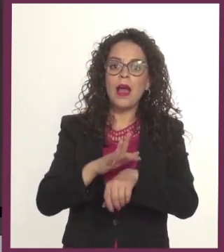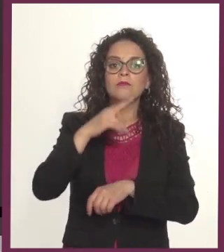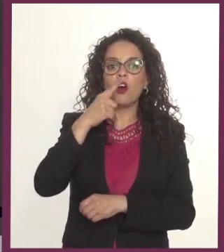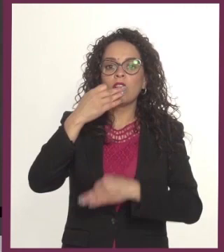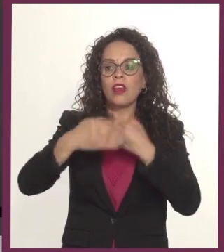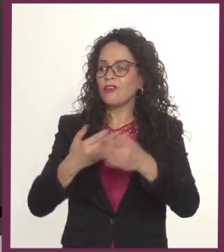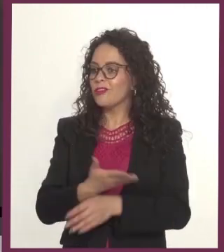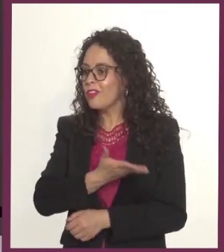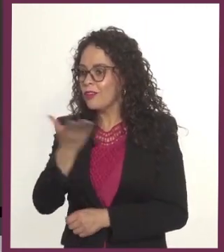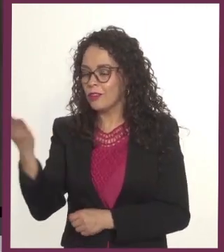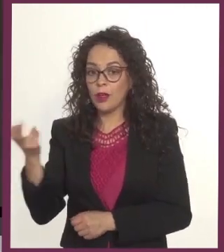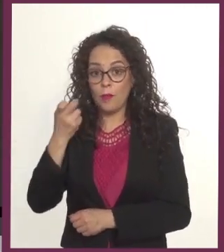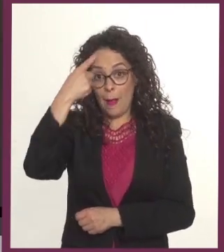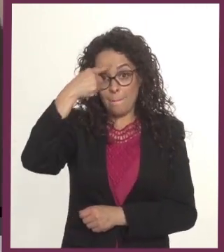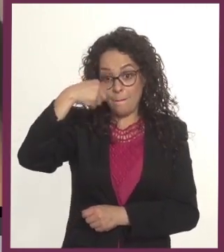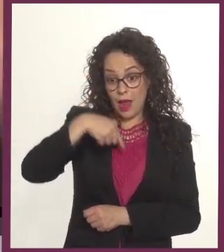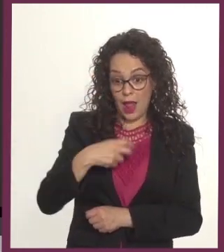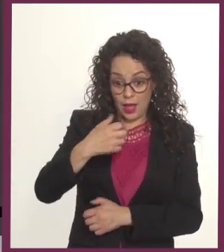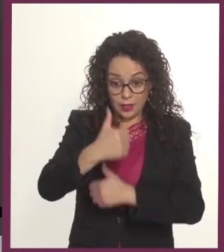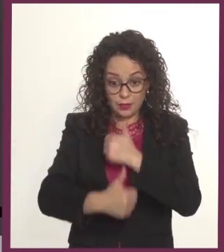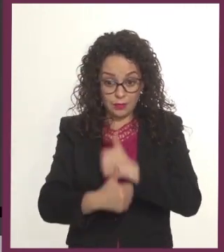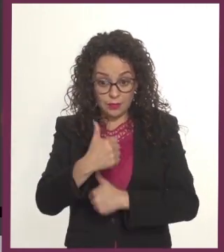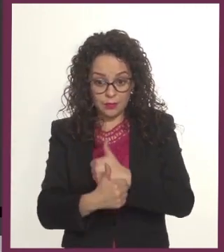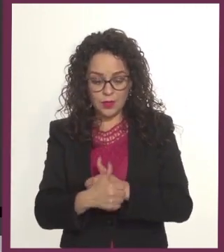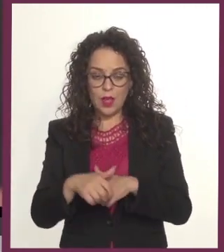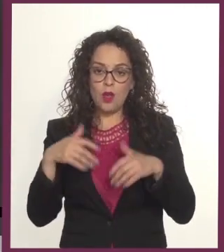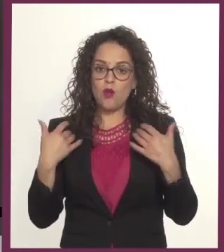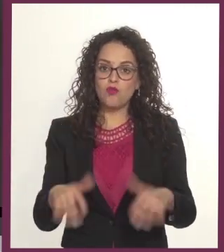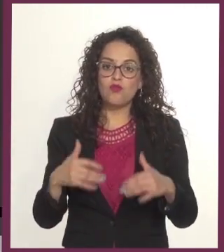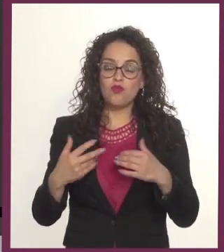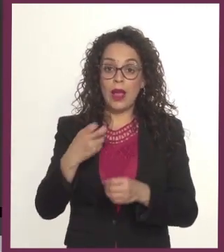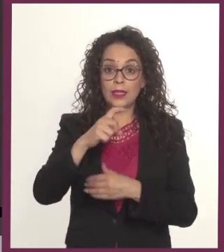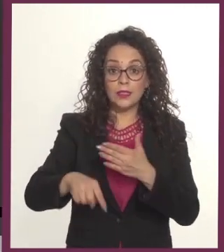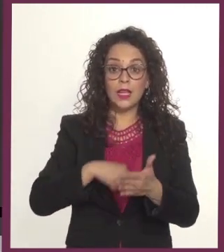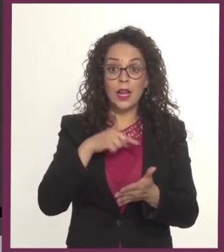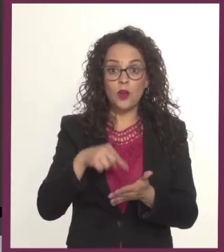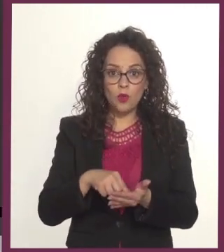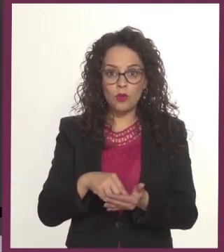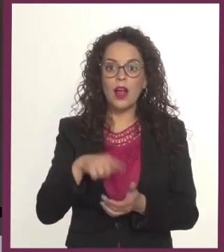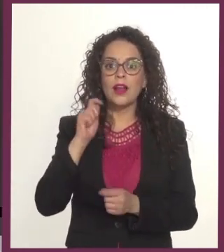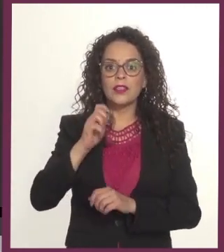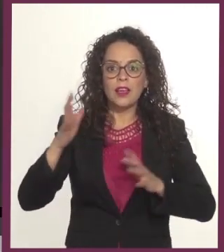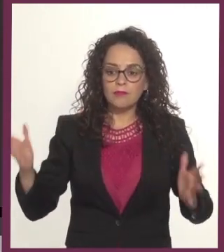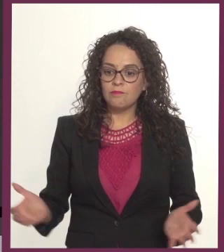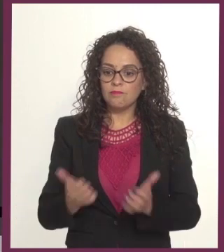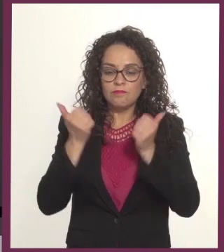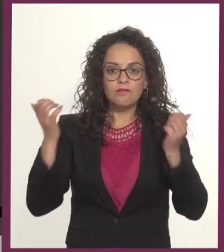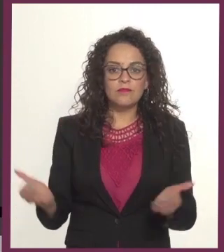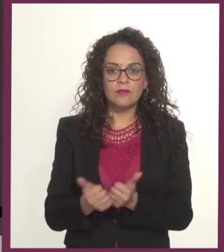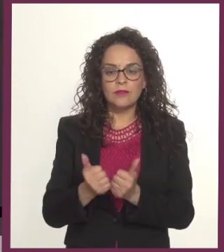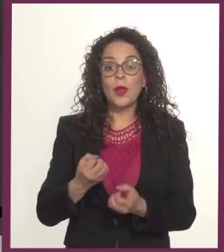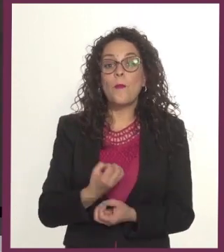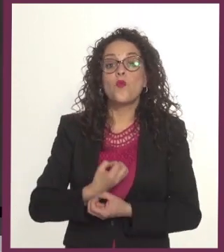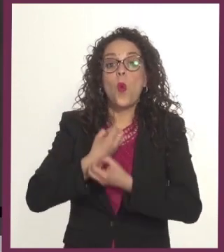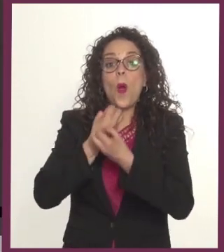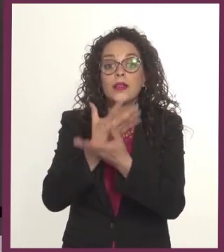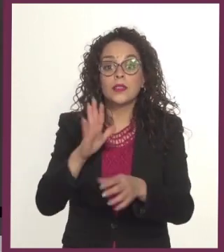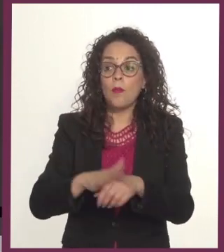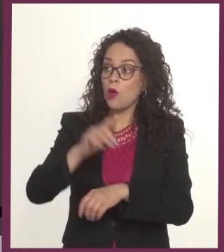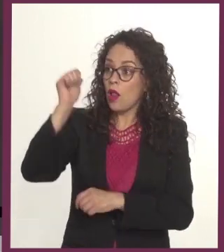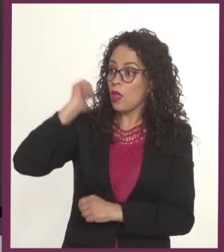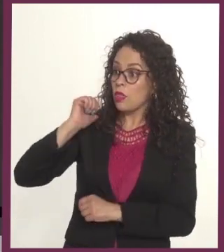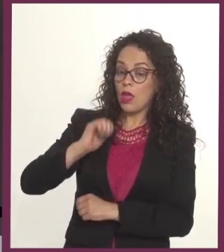asonantes, cuando haces mejores métricas, cuando tienes mejor técnica en lo que haces, serás mejor que los demás. Entonces, para